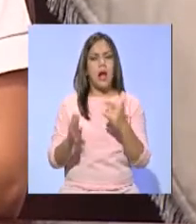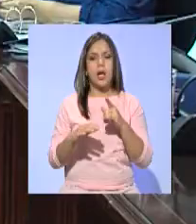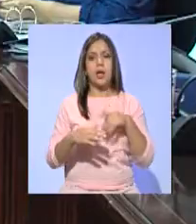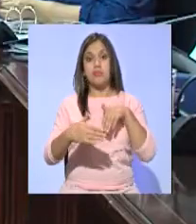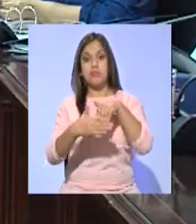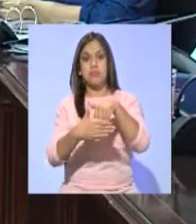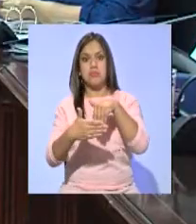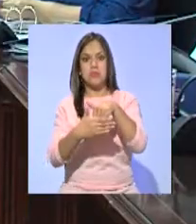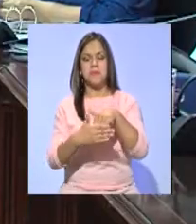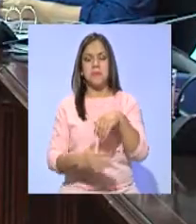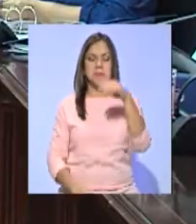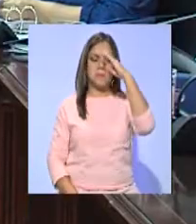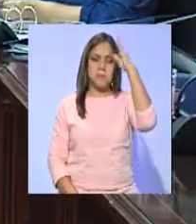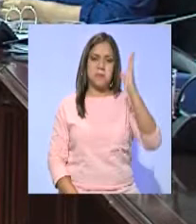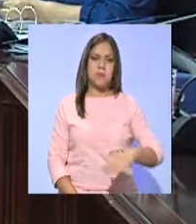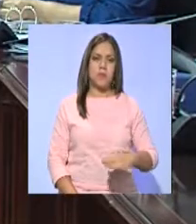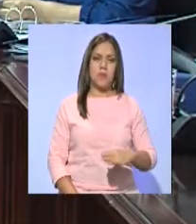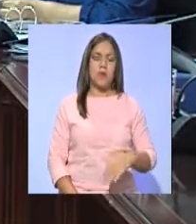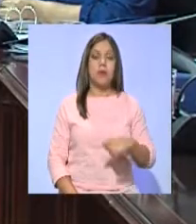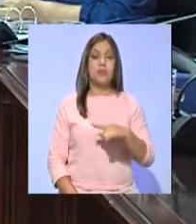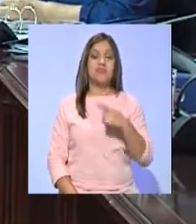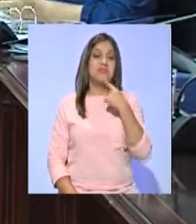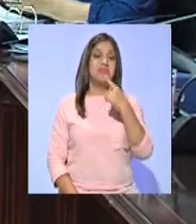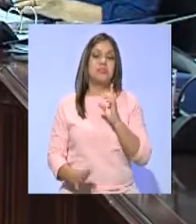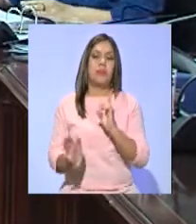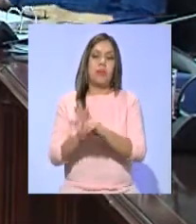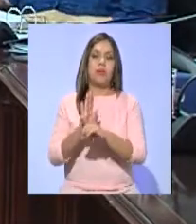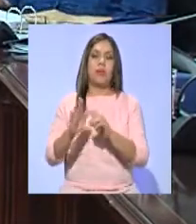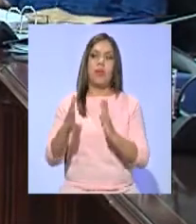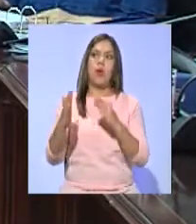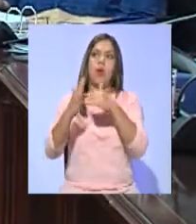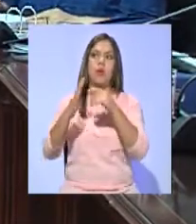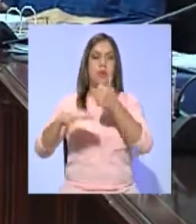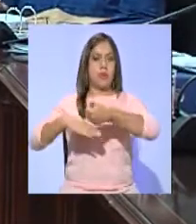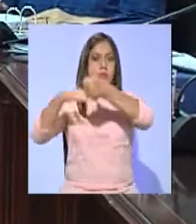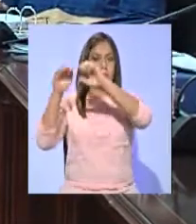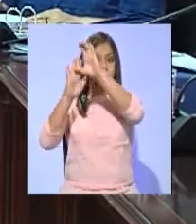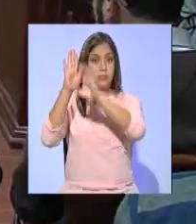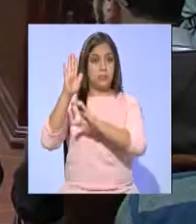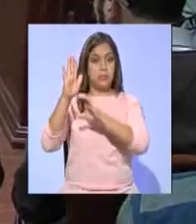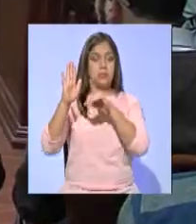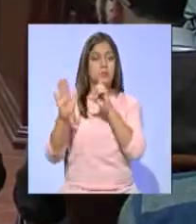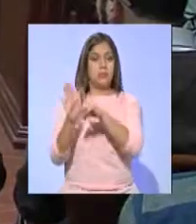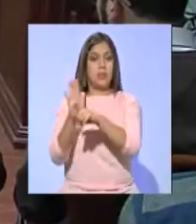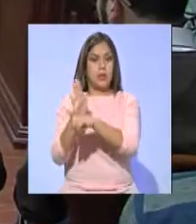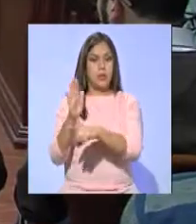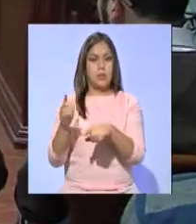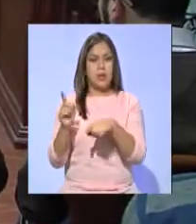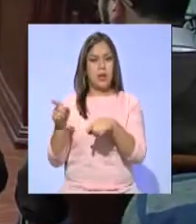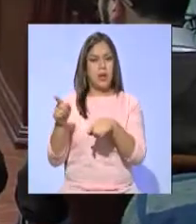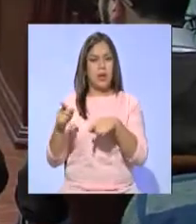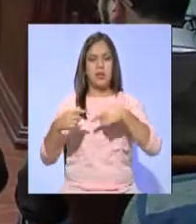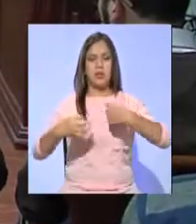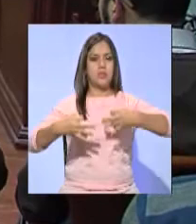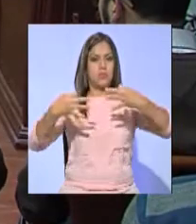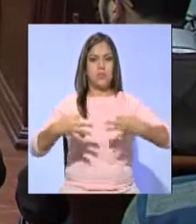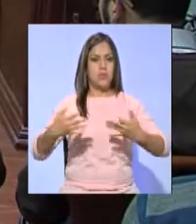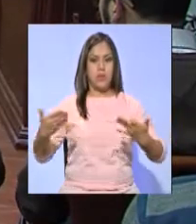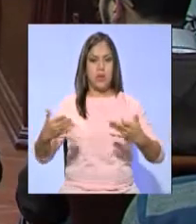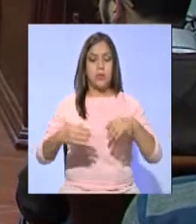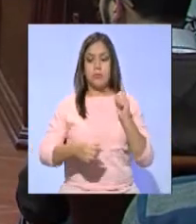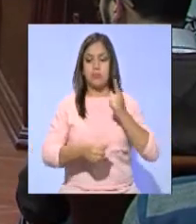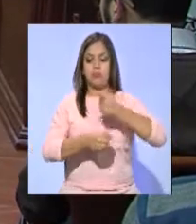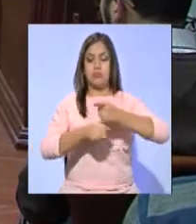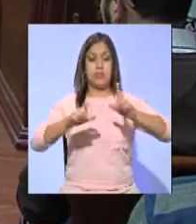detener. Pese a la demanda de inconstitucionalidad que se presentó en la Corte Constitucional para dejar sin efecto los decretos presidenciales,